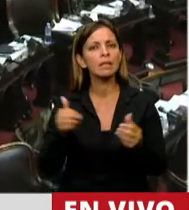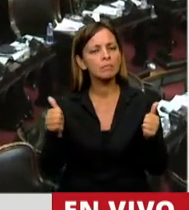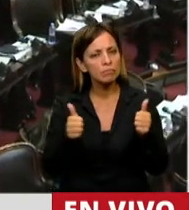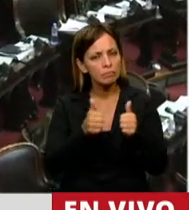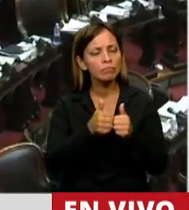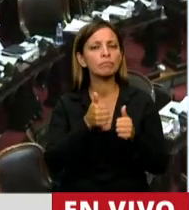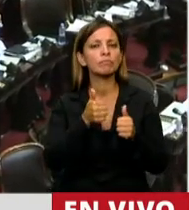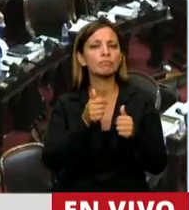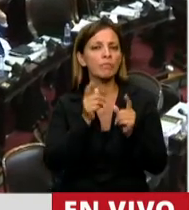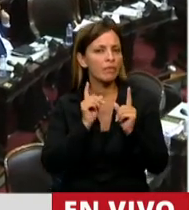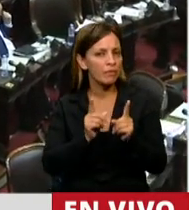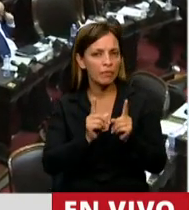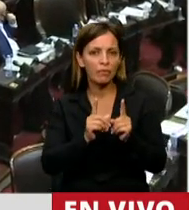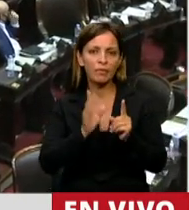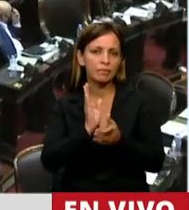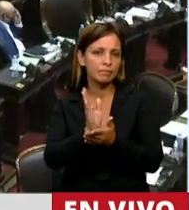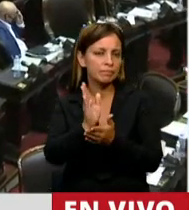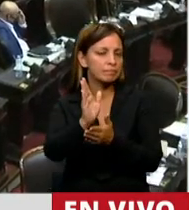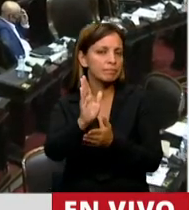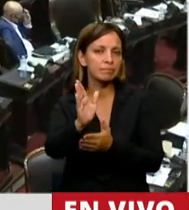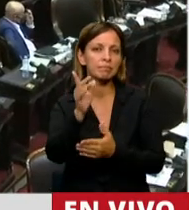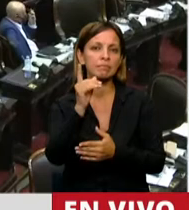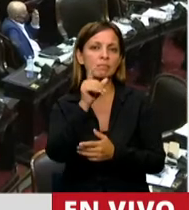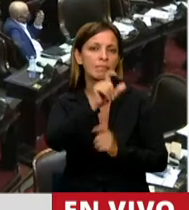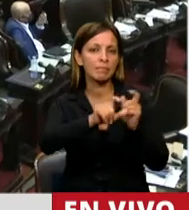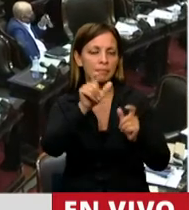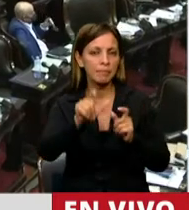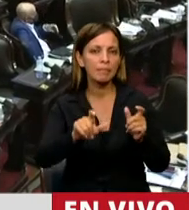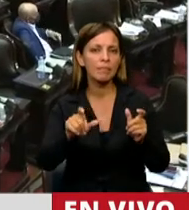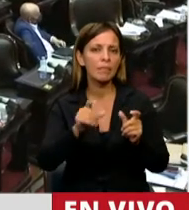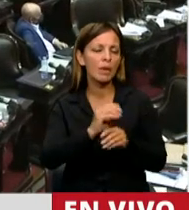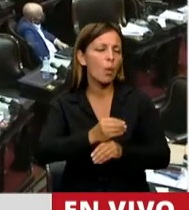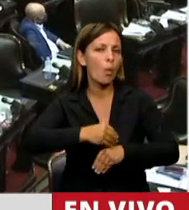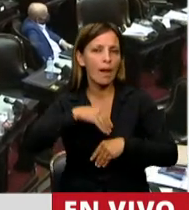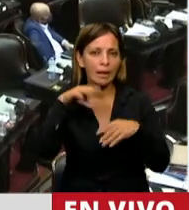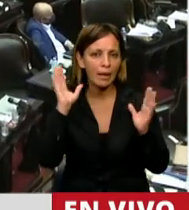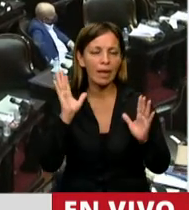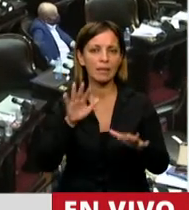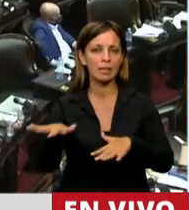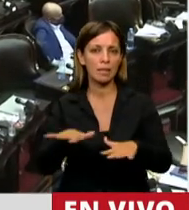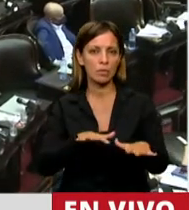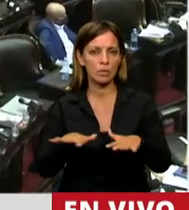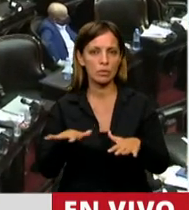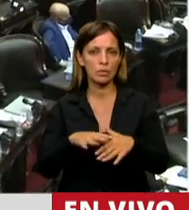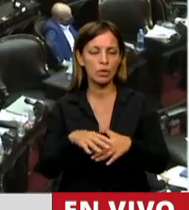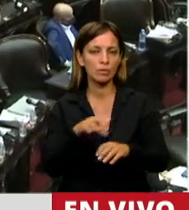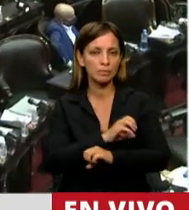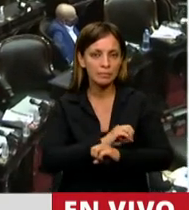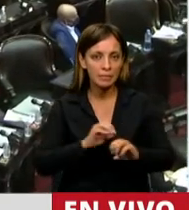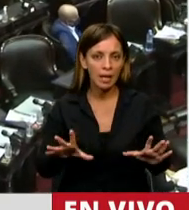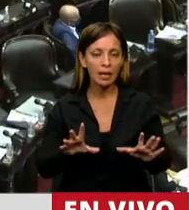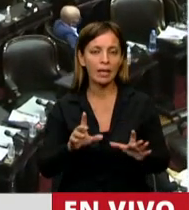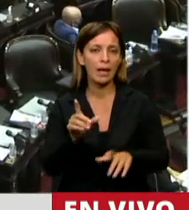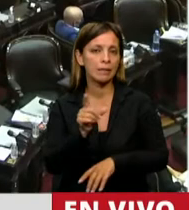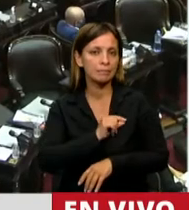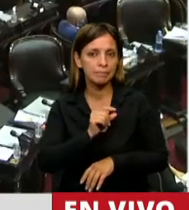acompaño y acompañaré siempre a las víctimas de cualquier situación trágica y